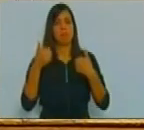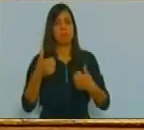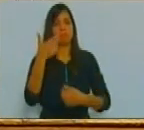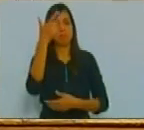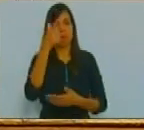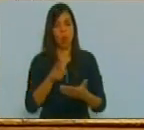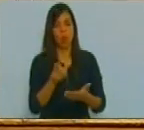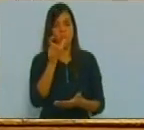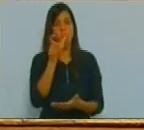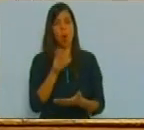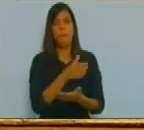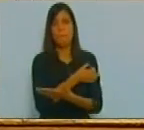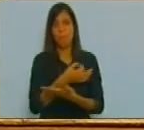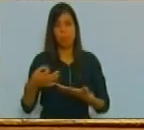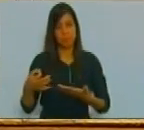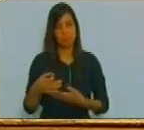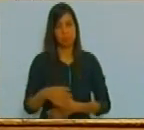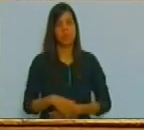vicepresidente